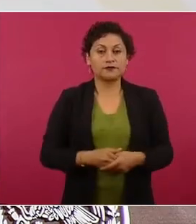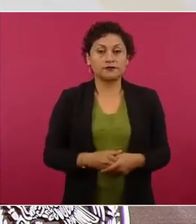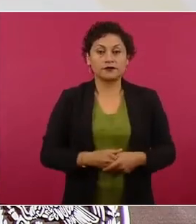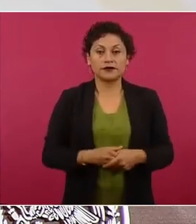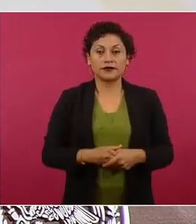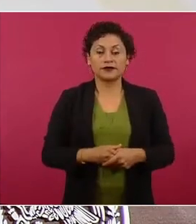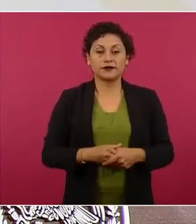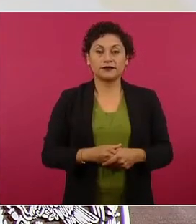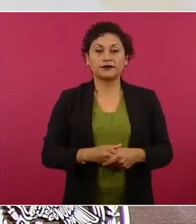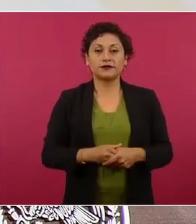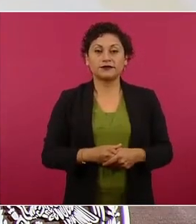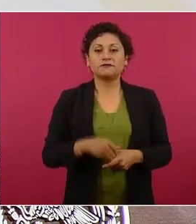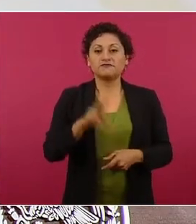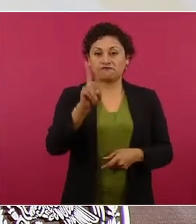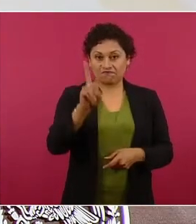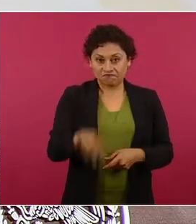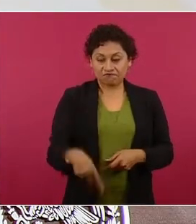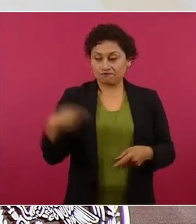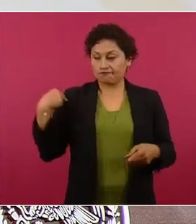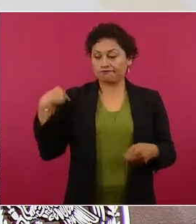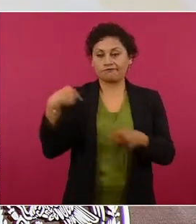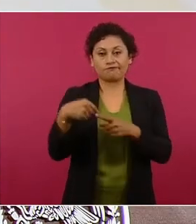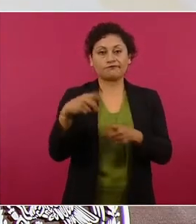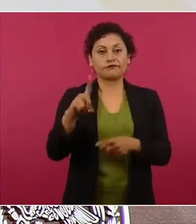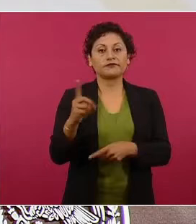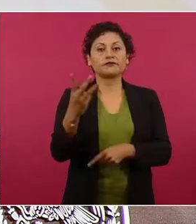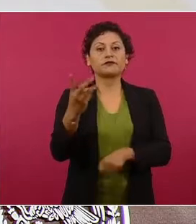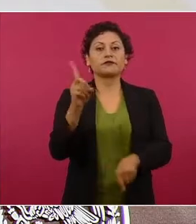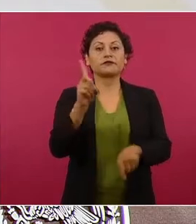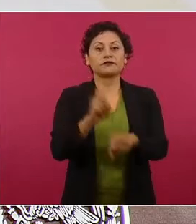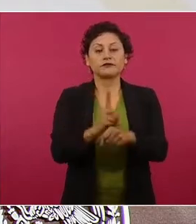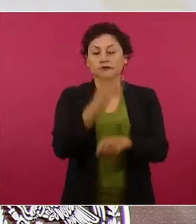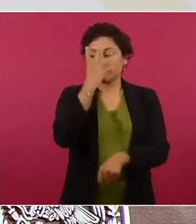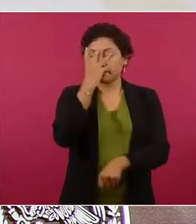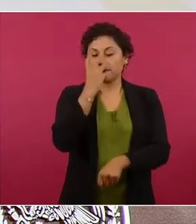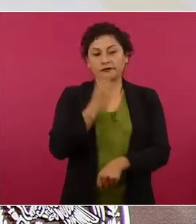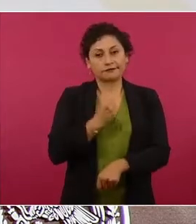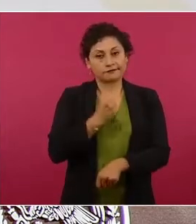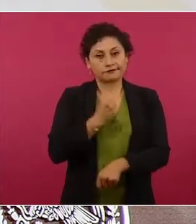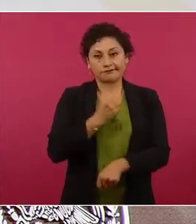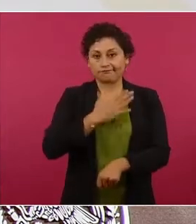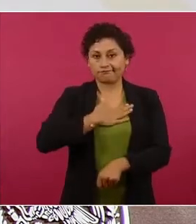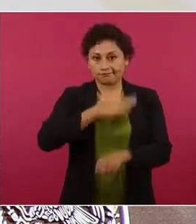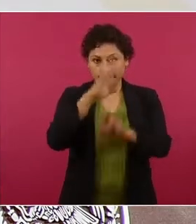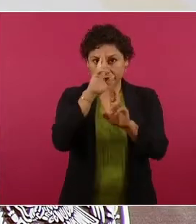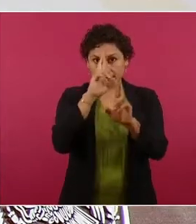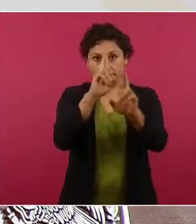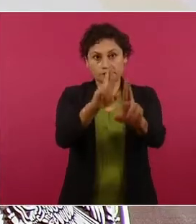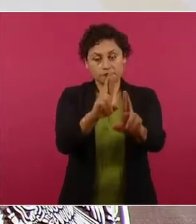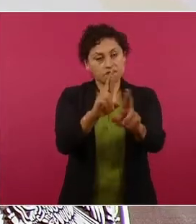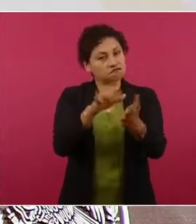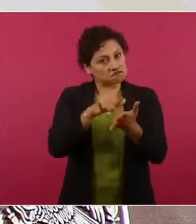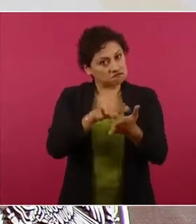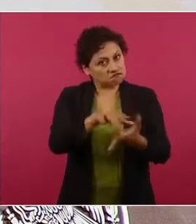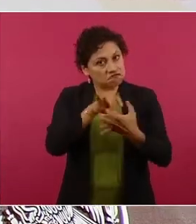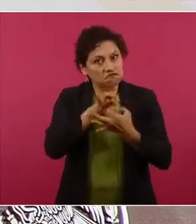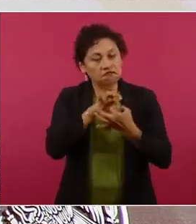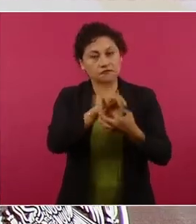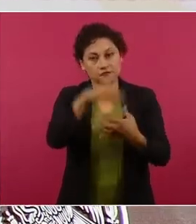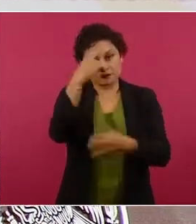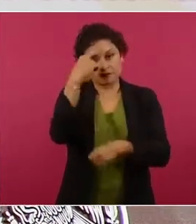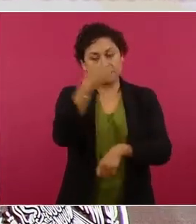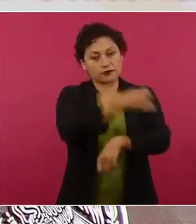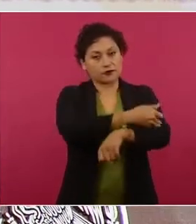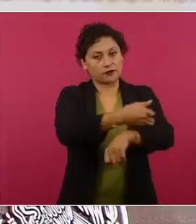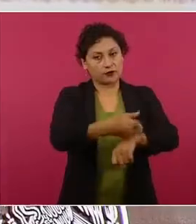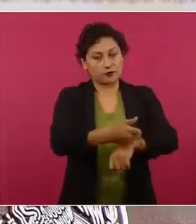Cierto, 33 días de triste realidad. Mi respeto y solidaridad también personal para los familiares de los